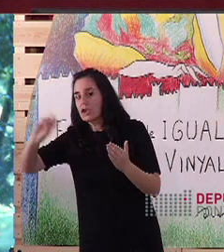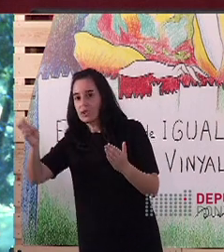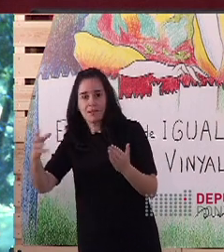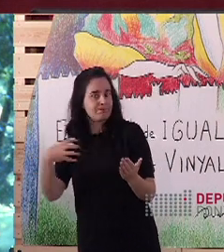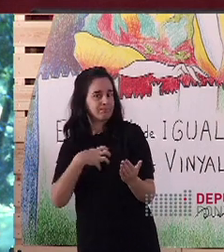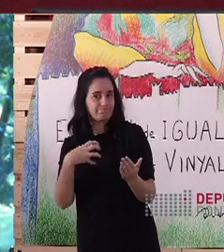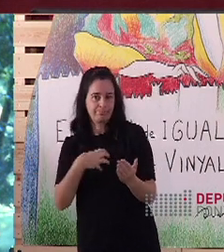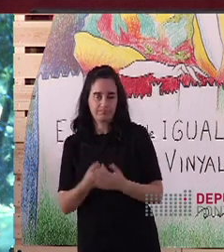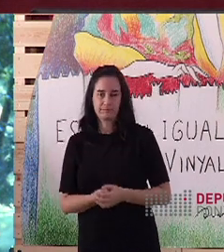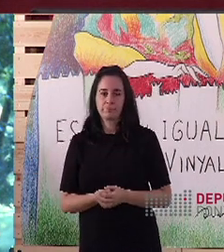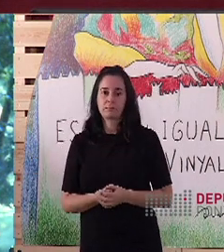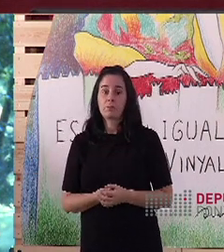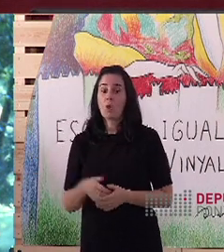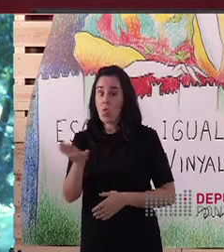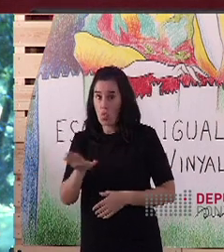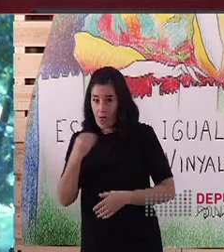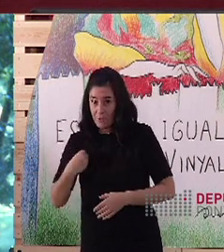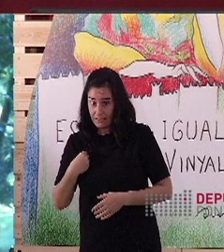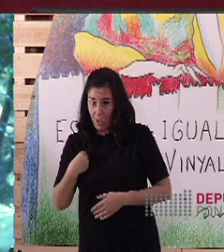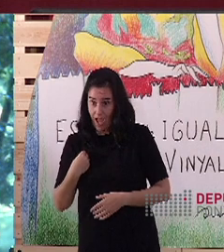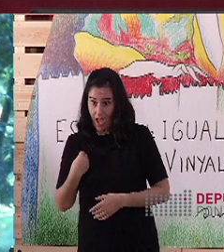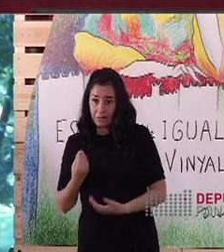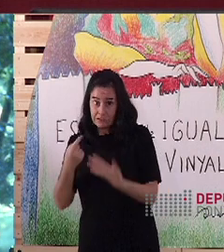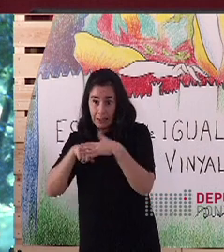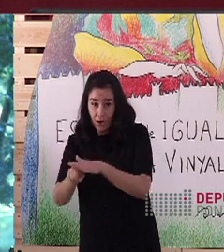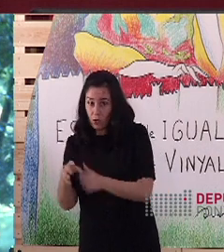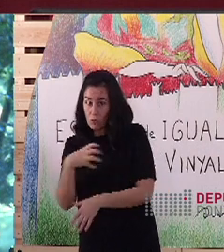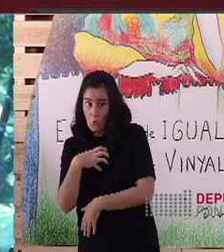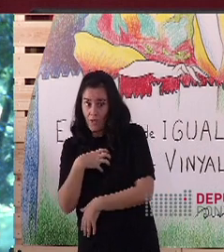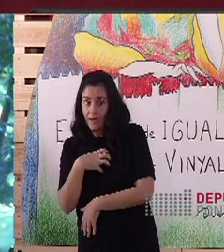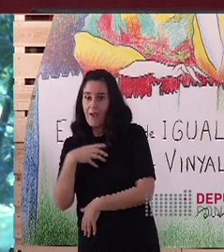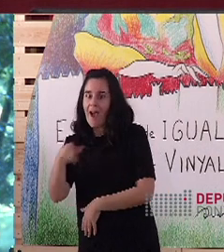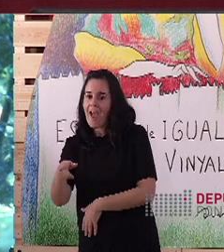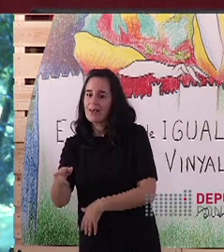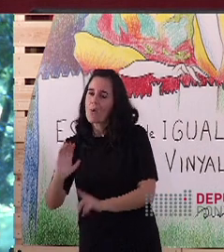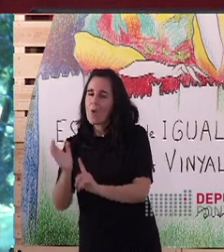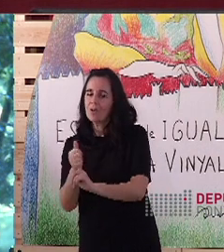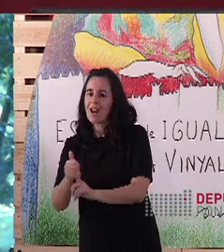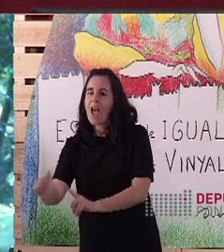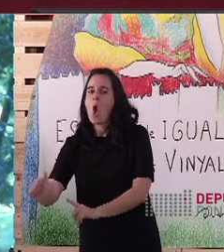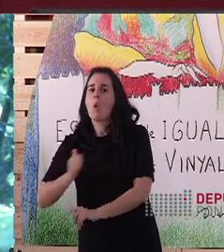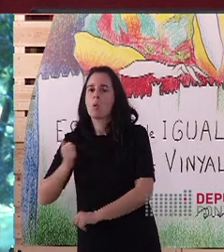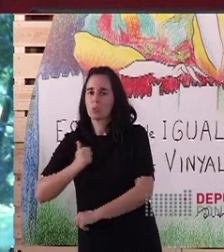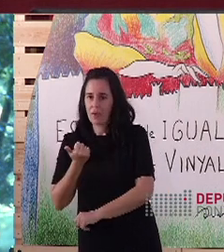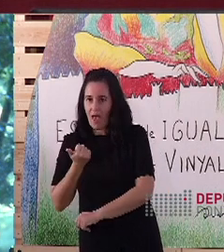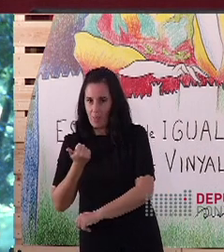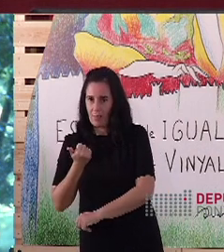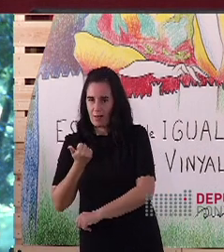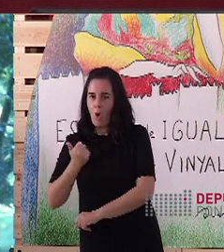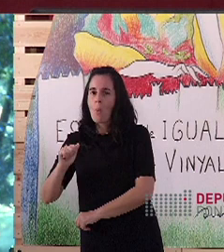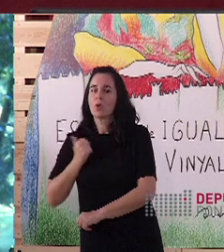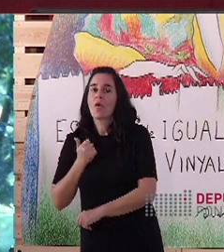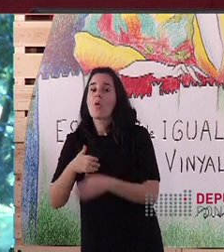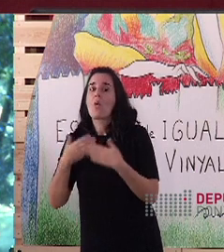Esta parte del mundo que no puede hacerlo va a encontrar una oportunidad y una posibilidad. Y esa posibilidad